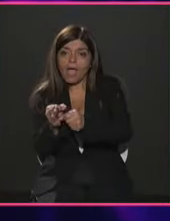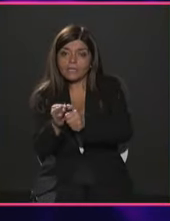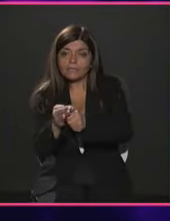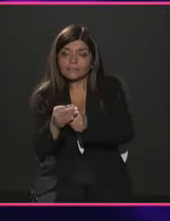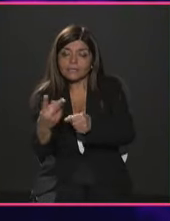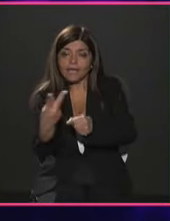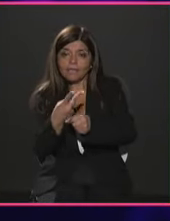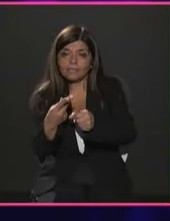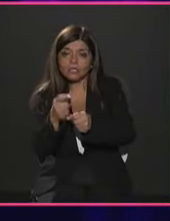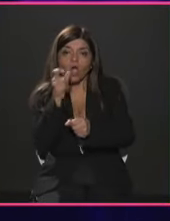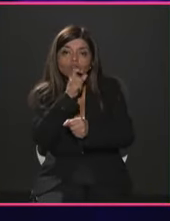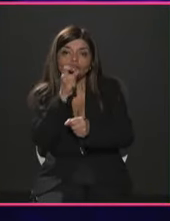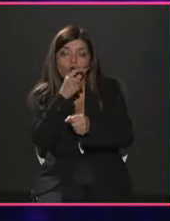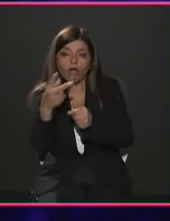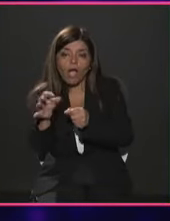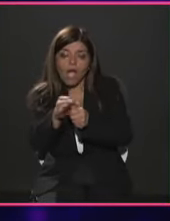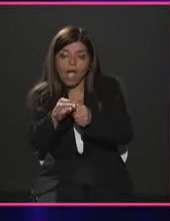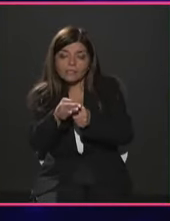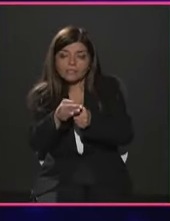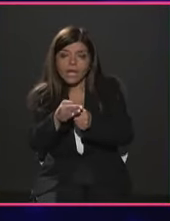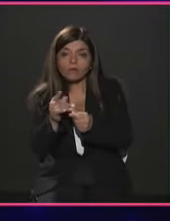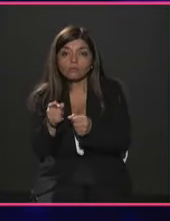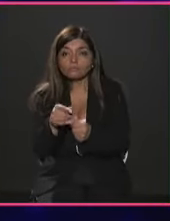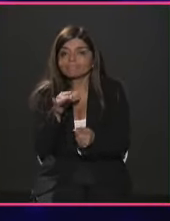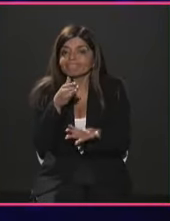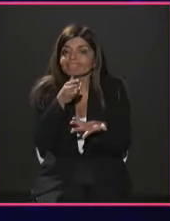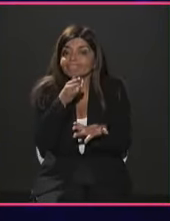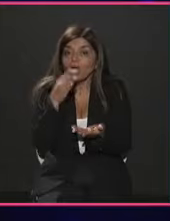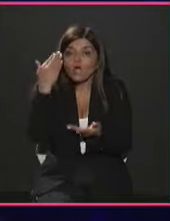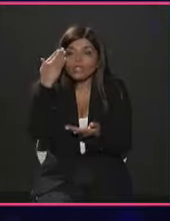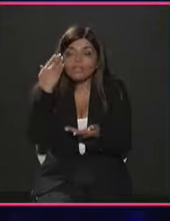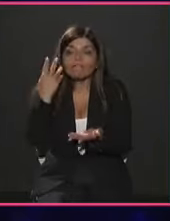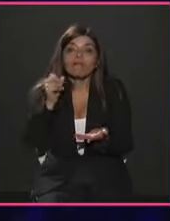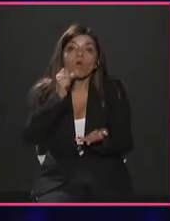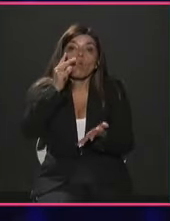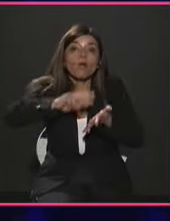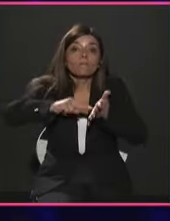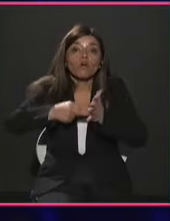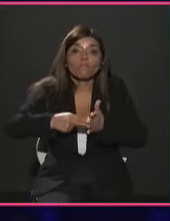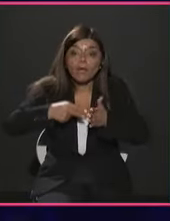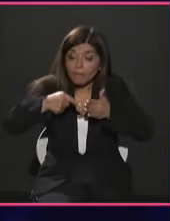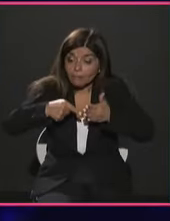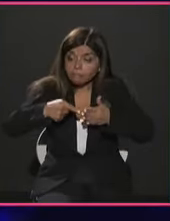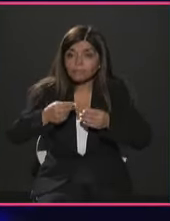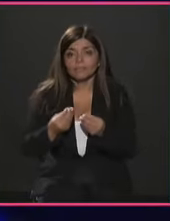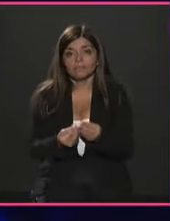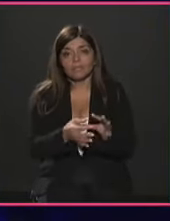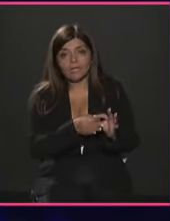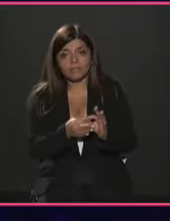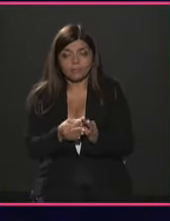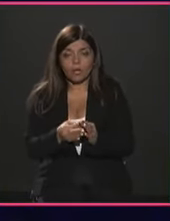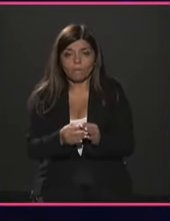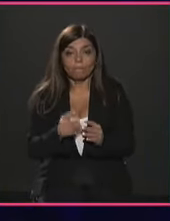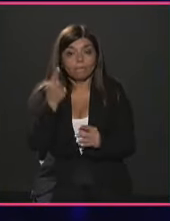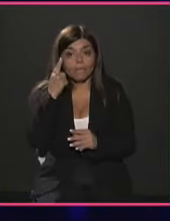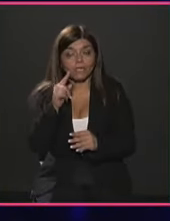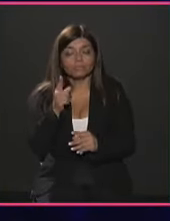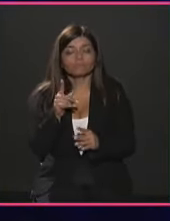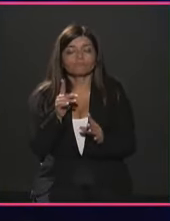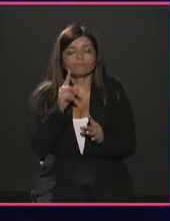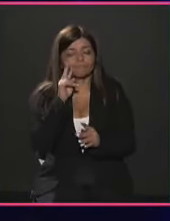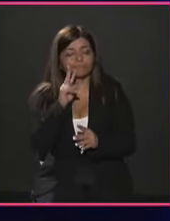células rojas y bueno no sabemos bien los problemas que pueden ocurrir pero lo principal es que hay mucho